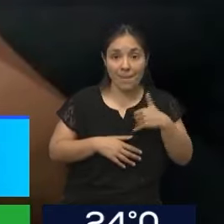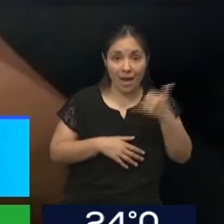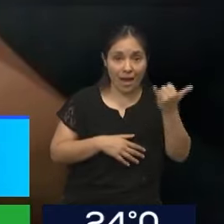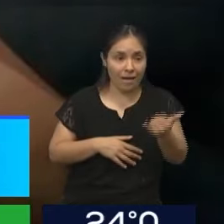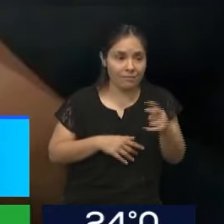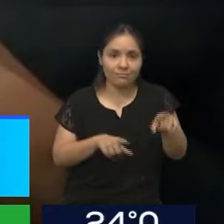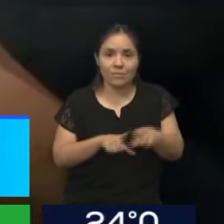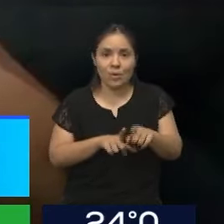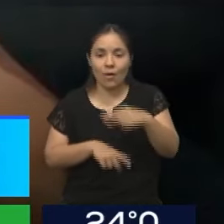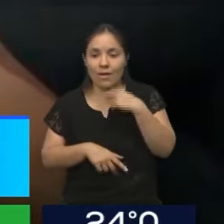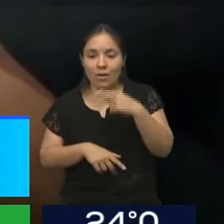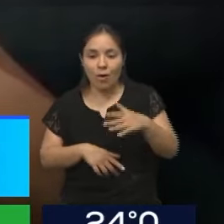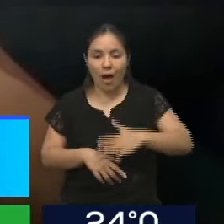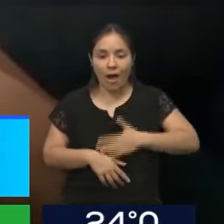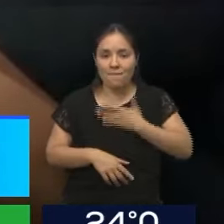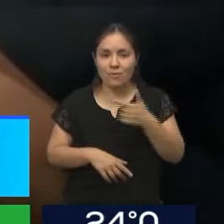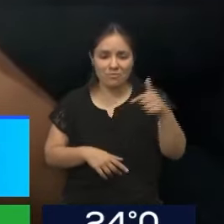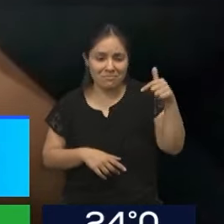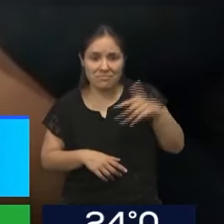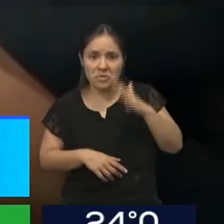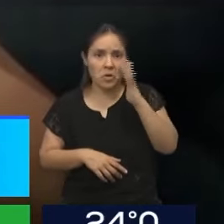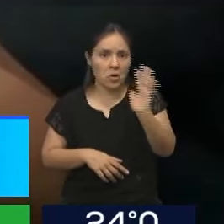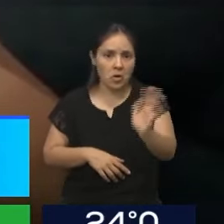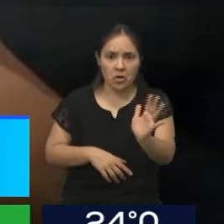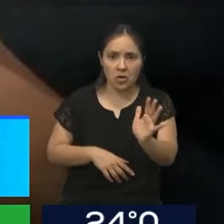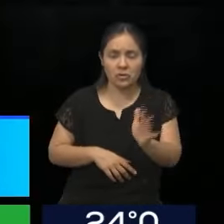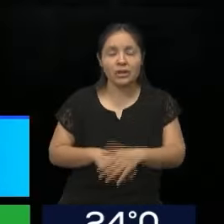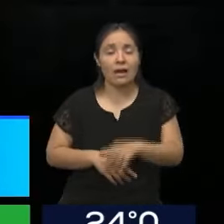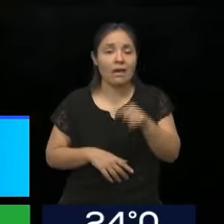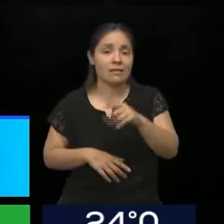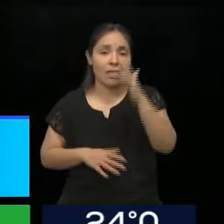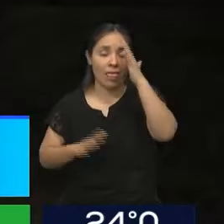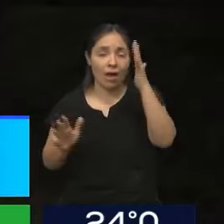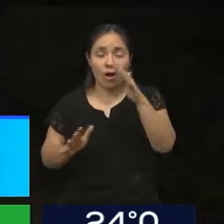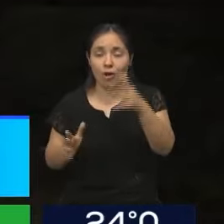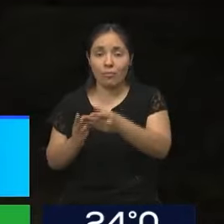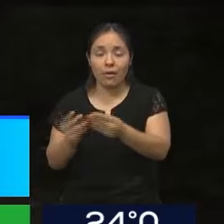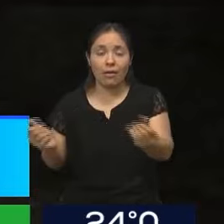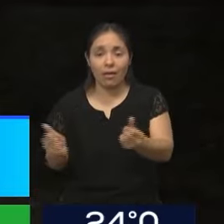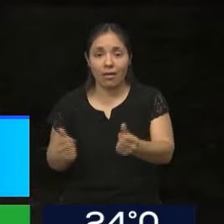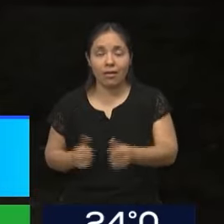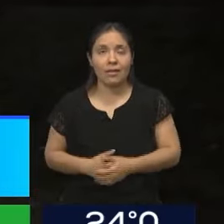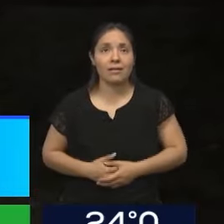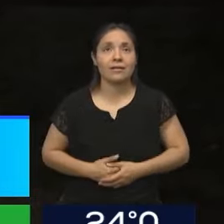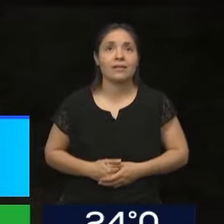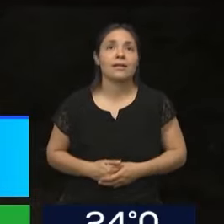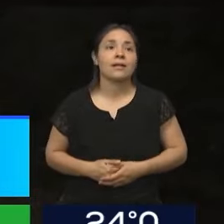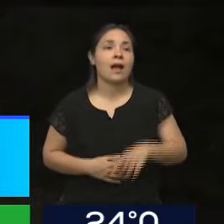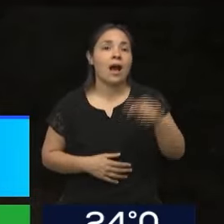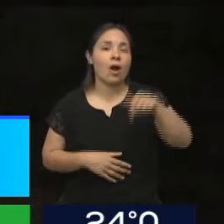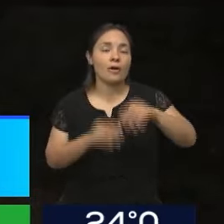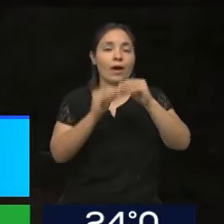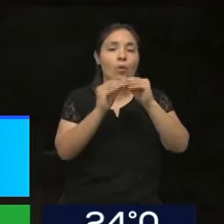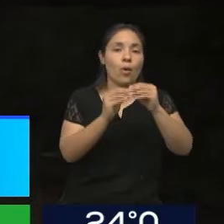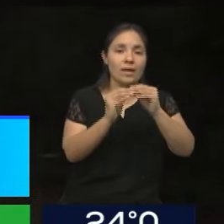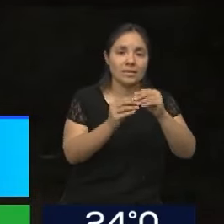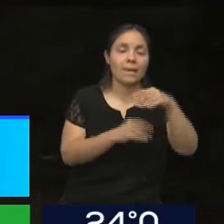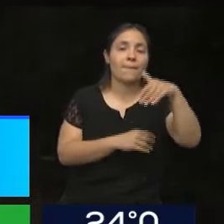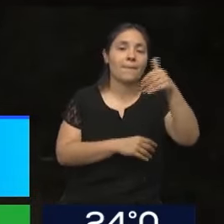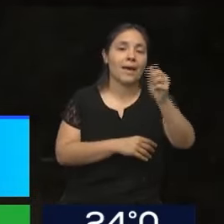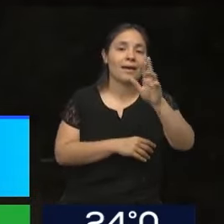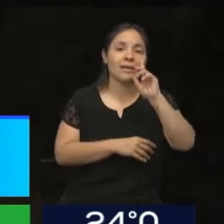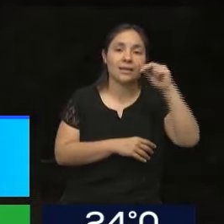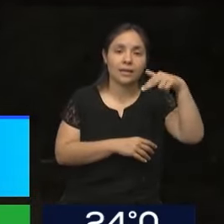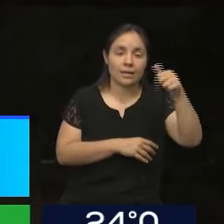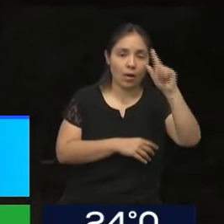hijo, más cuando se lo arrebatan de esta manera. La causa ahora quedó bajo la supervisión jurídica de la jueza Marina Martín.